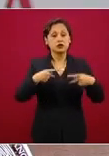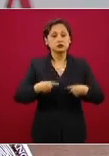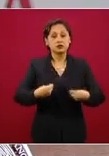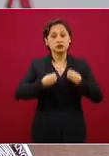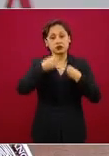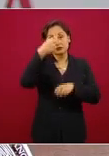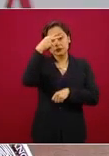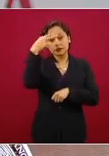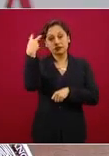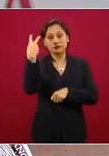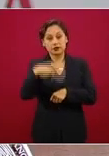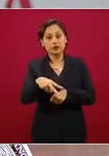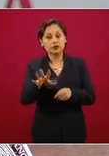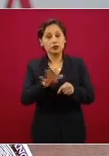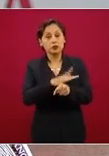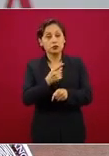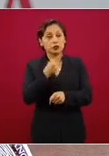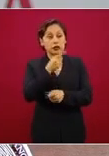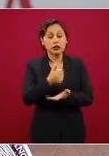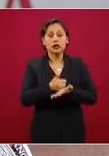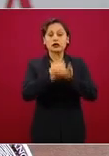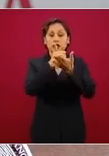se ha logrado.